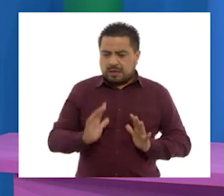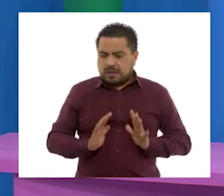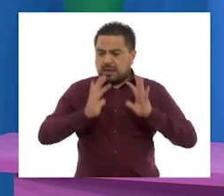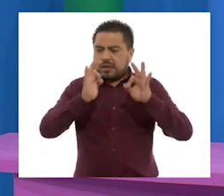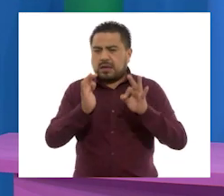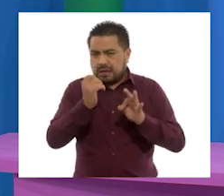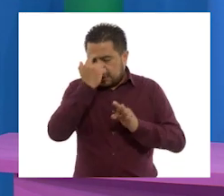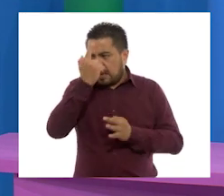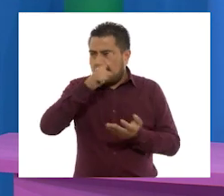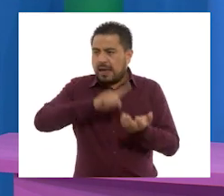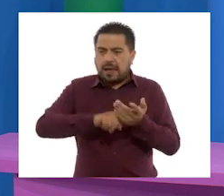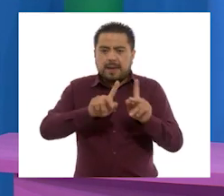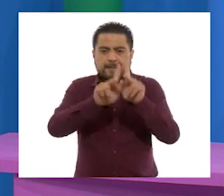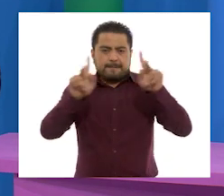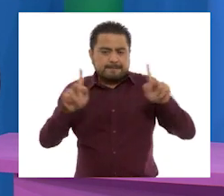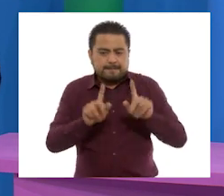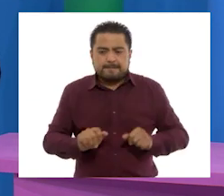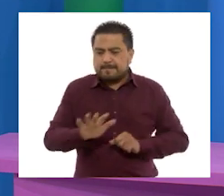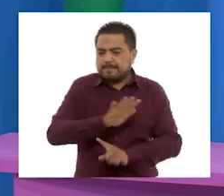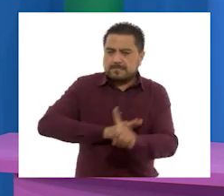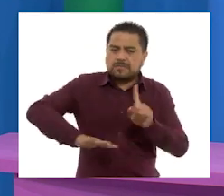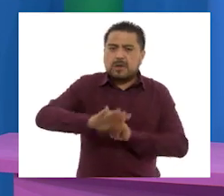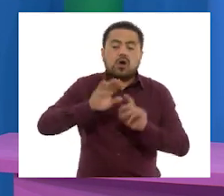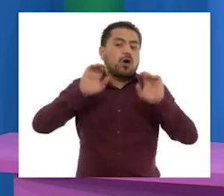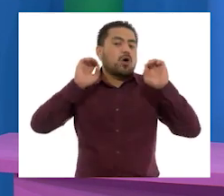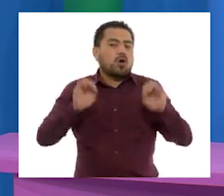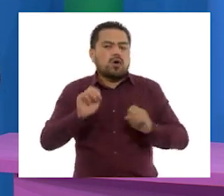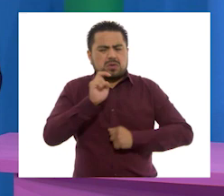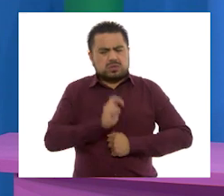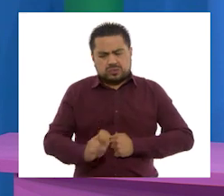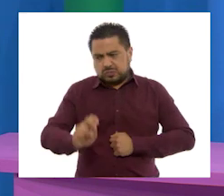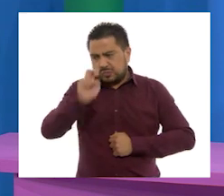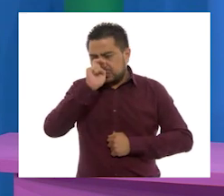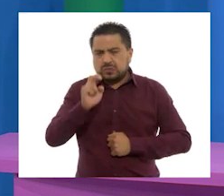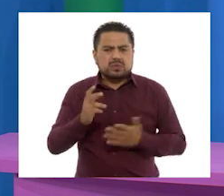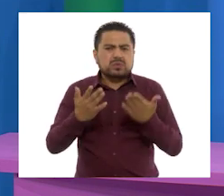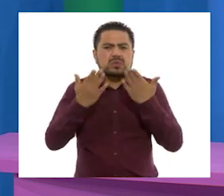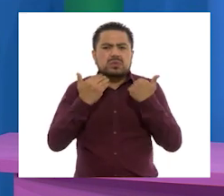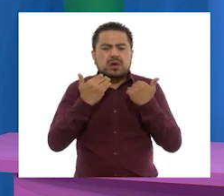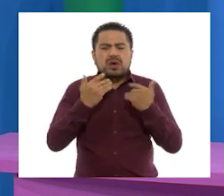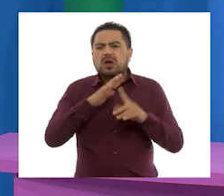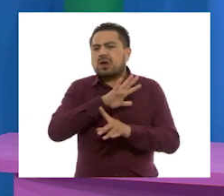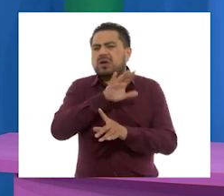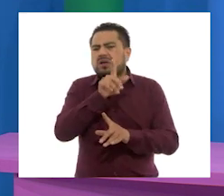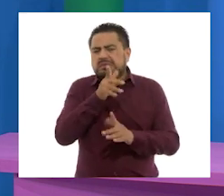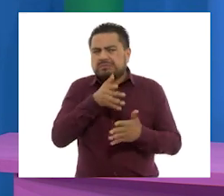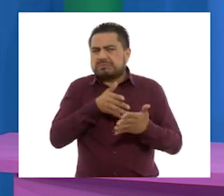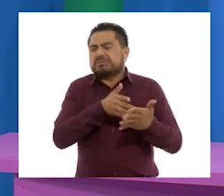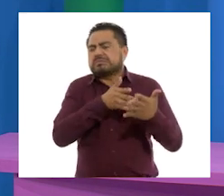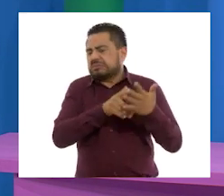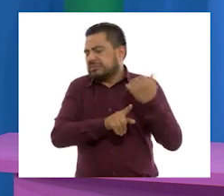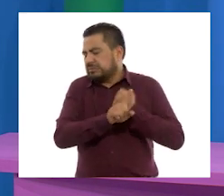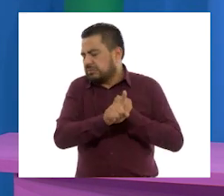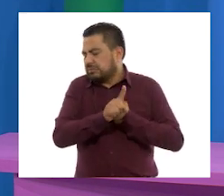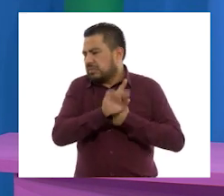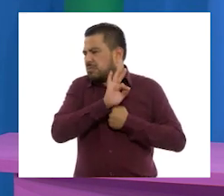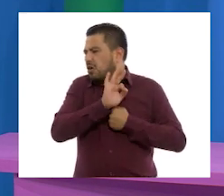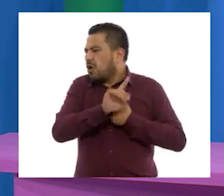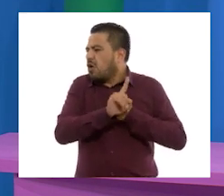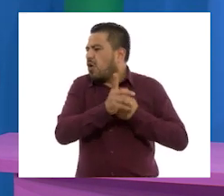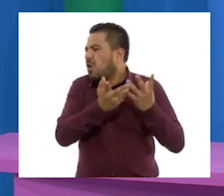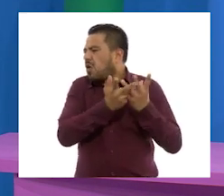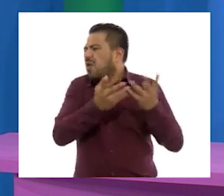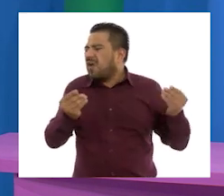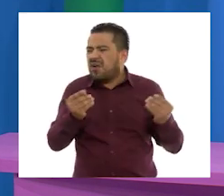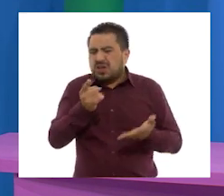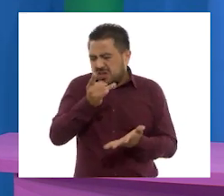y actuar con empatía. O rígidos si nos atoramos en los problemas sin buscar soluciones y